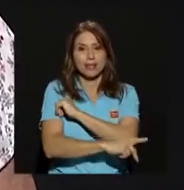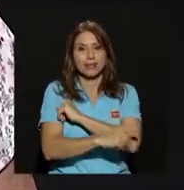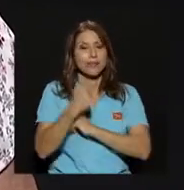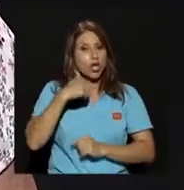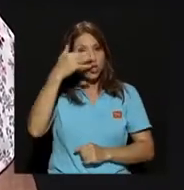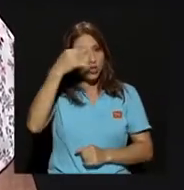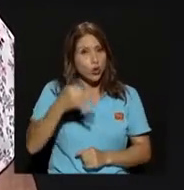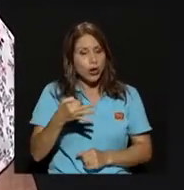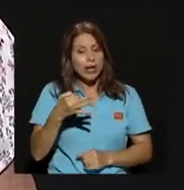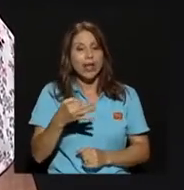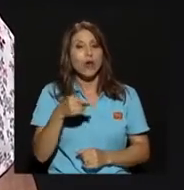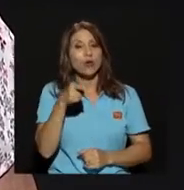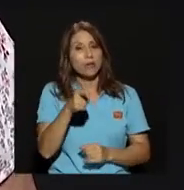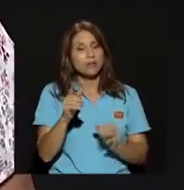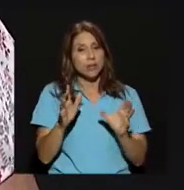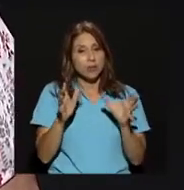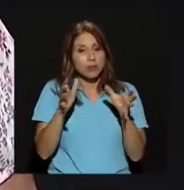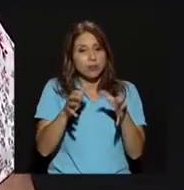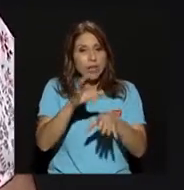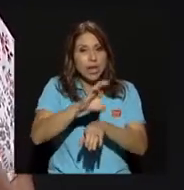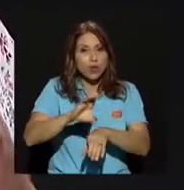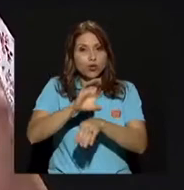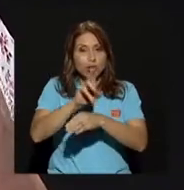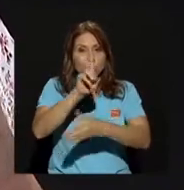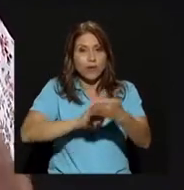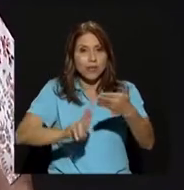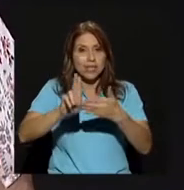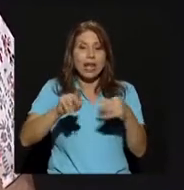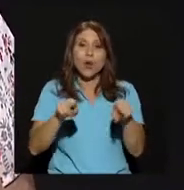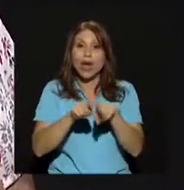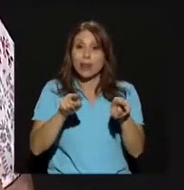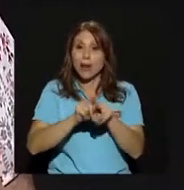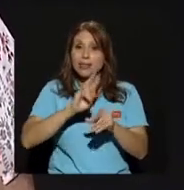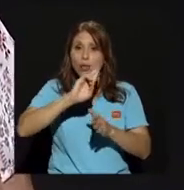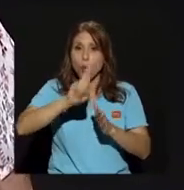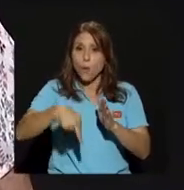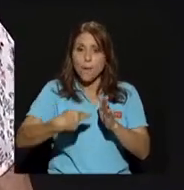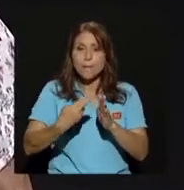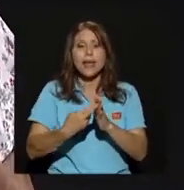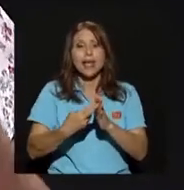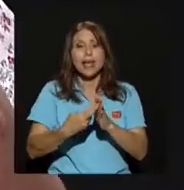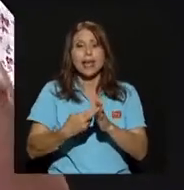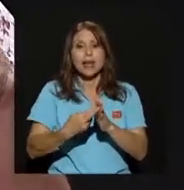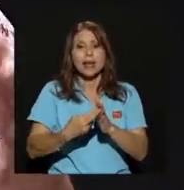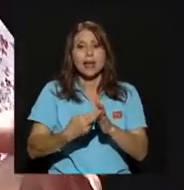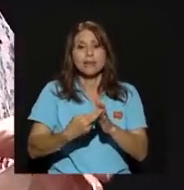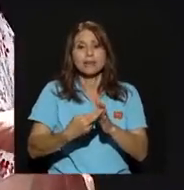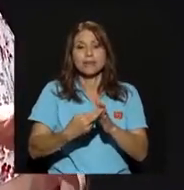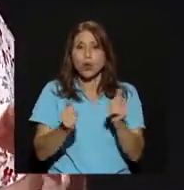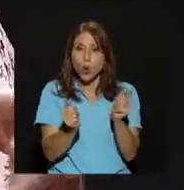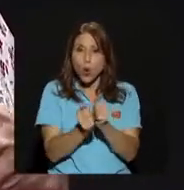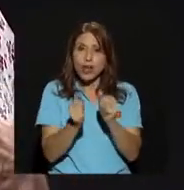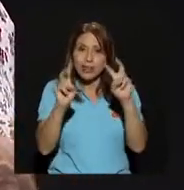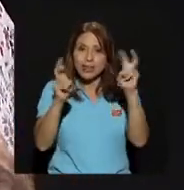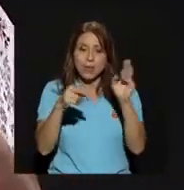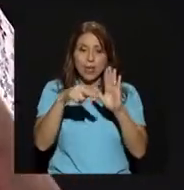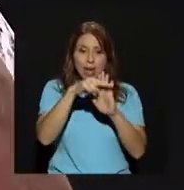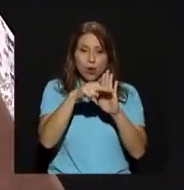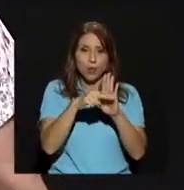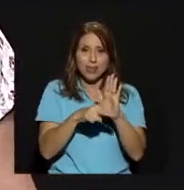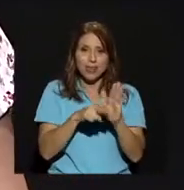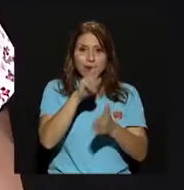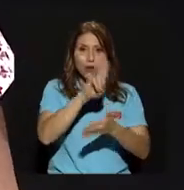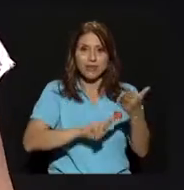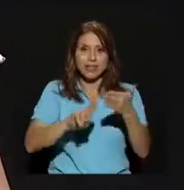creo que en ese sentido el Consejo Universitario, además de tener un papel sobre el tema de la normativa universitaria, tiene